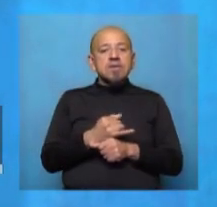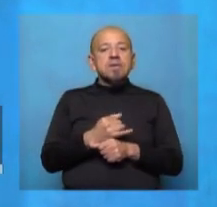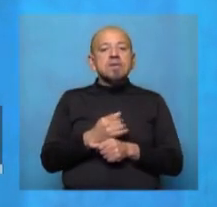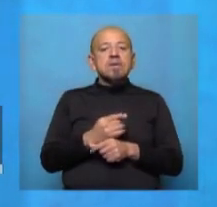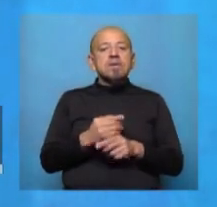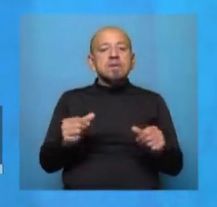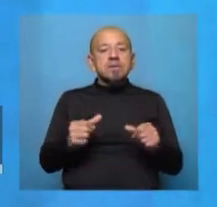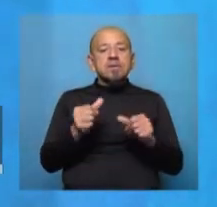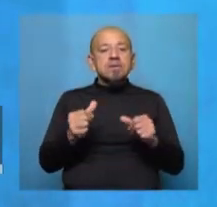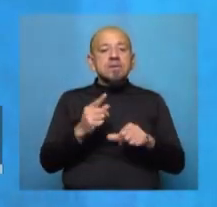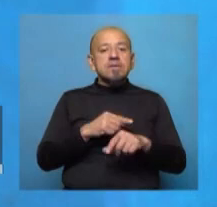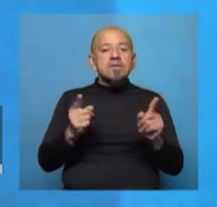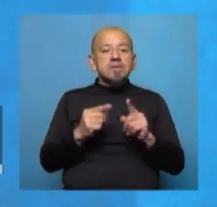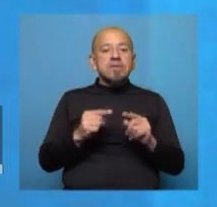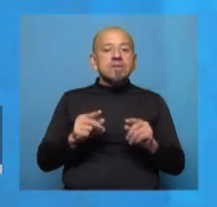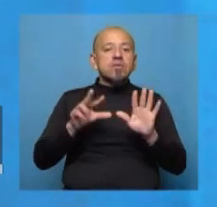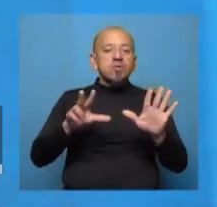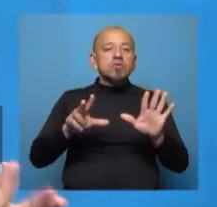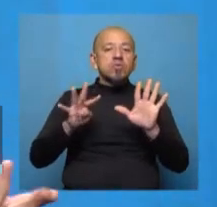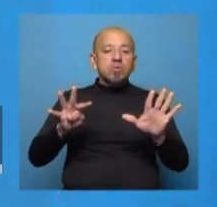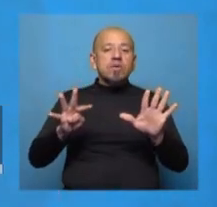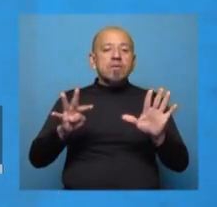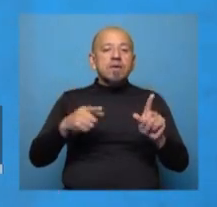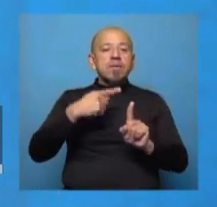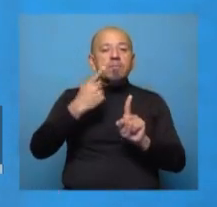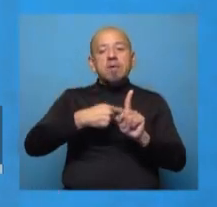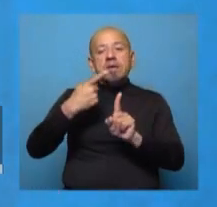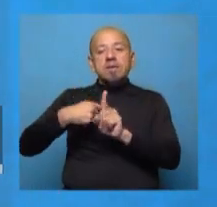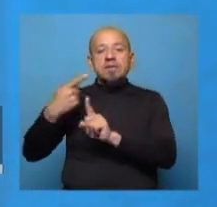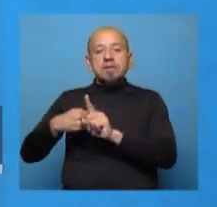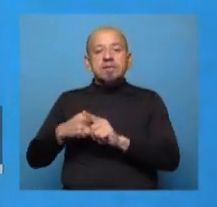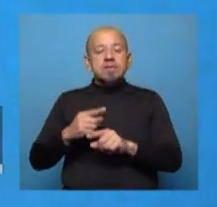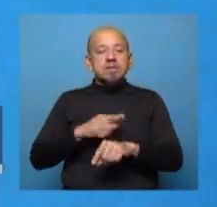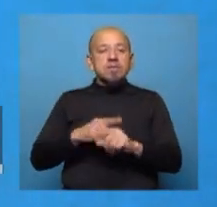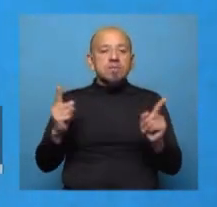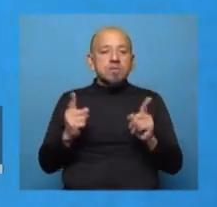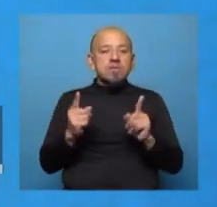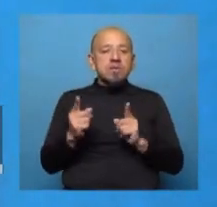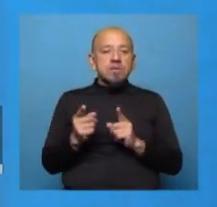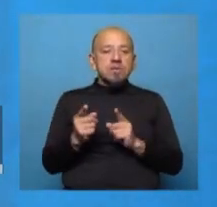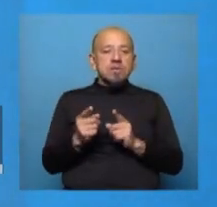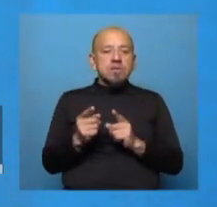fue construido en tiempo récord en 8 nu meses que para la época era un tiempo extraordinario